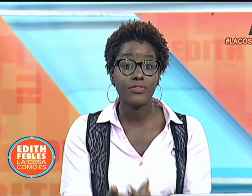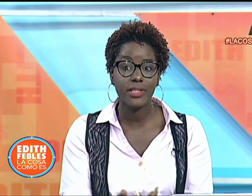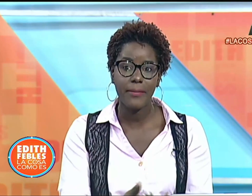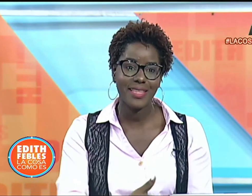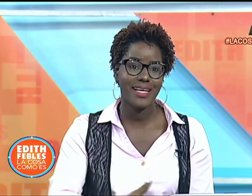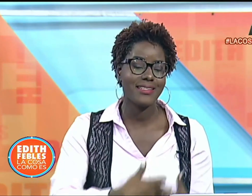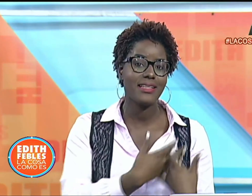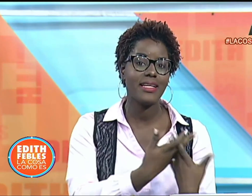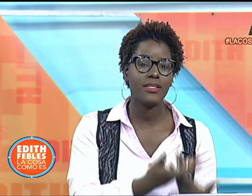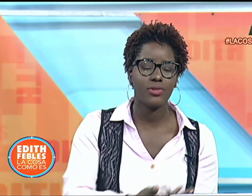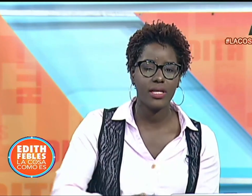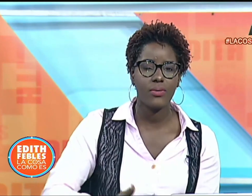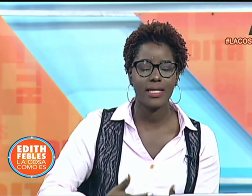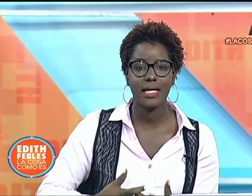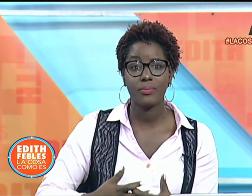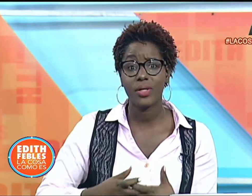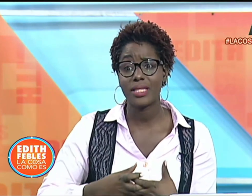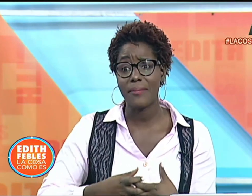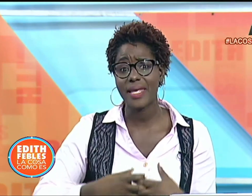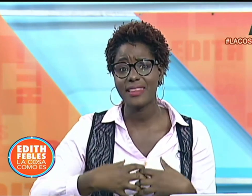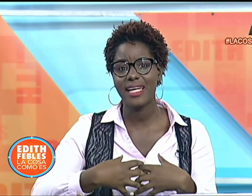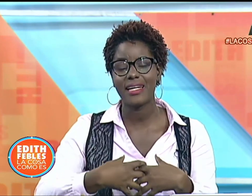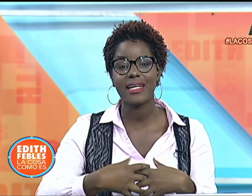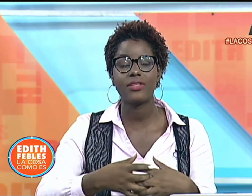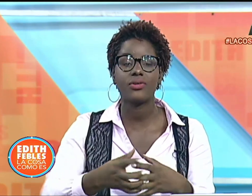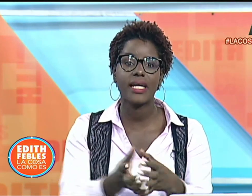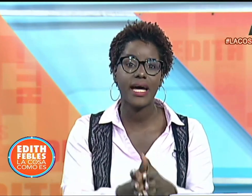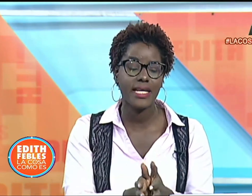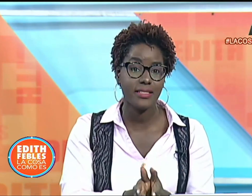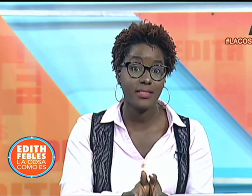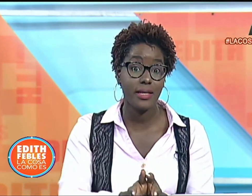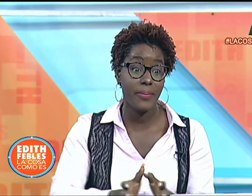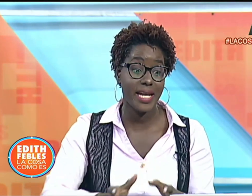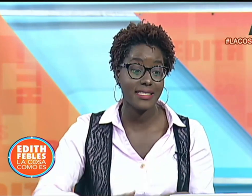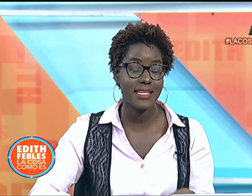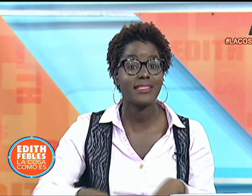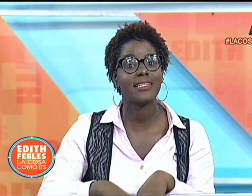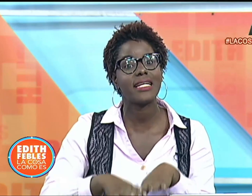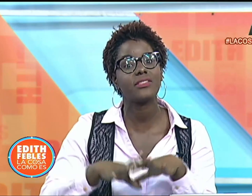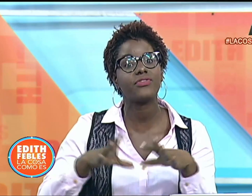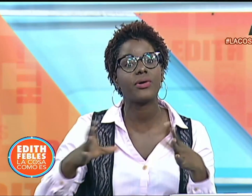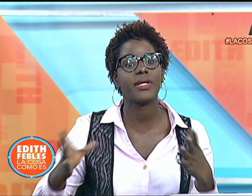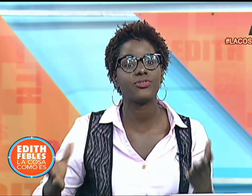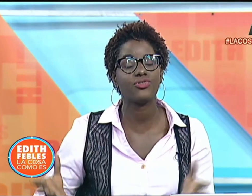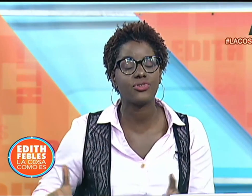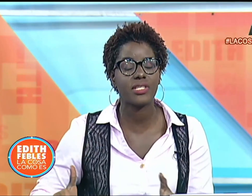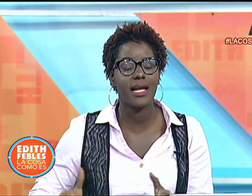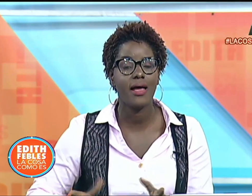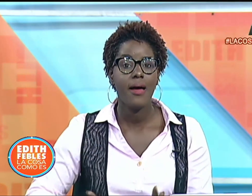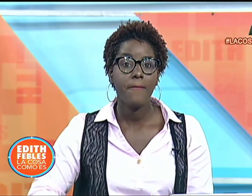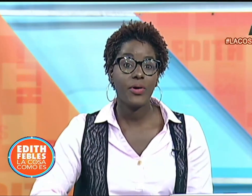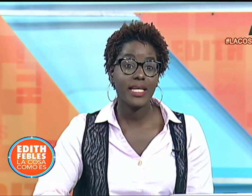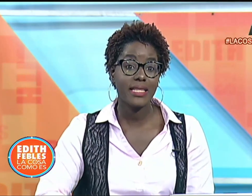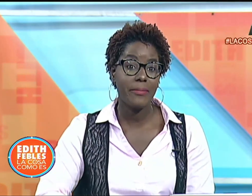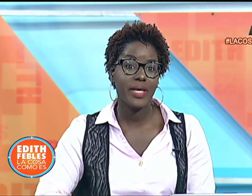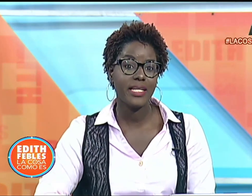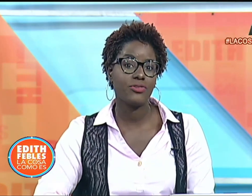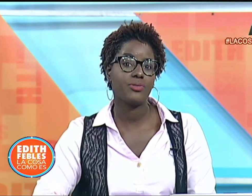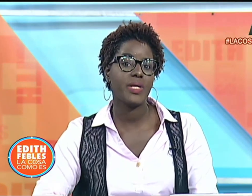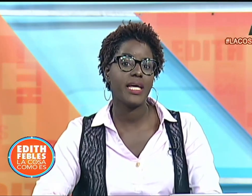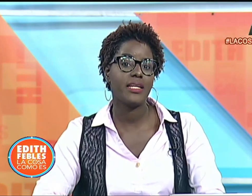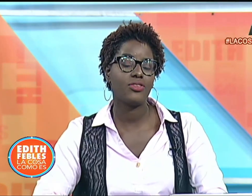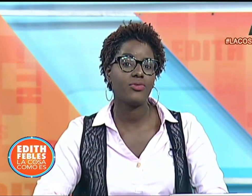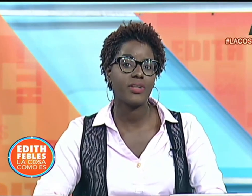derechos fundamentales, el derecho a la igualdad, pero también del reto que hay en Chile para hacer esa transformación social, porque también